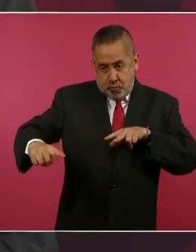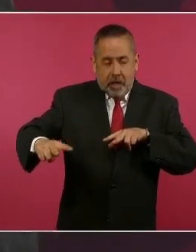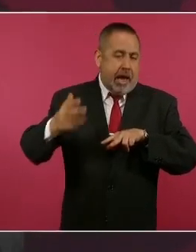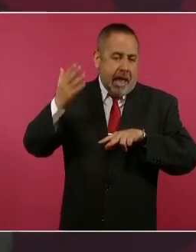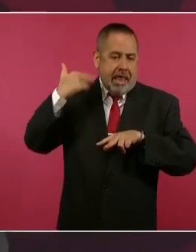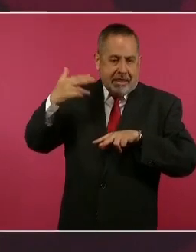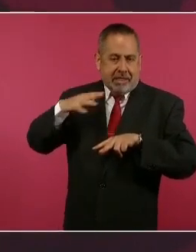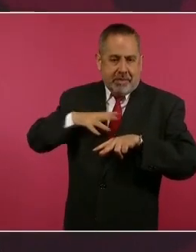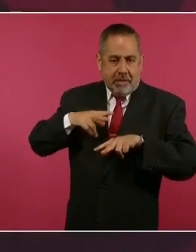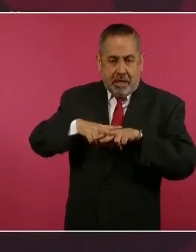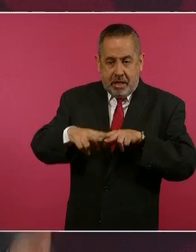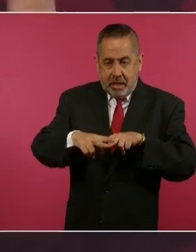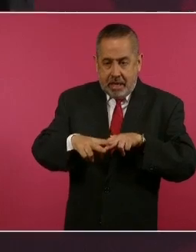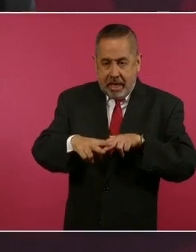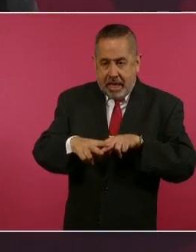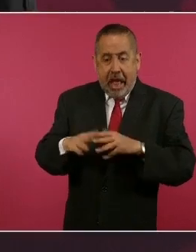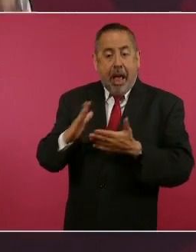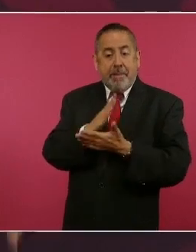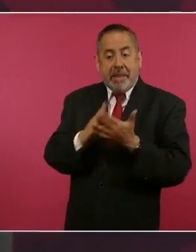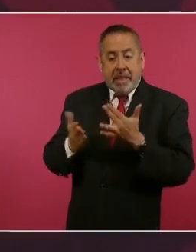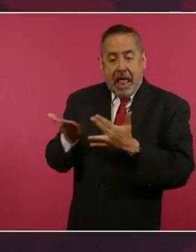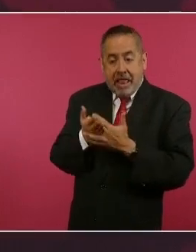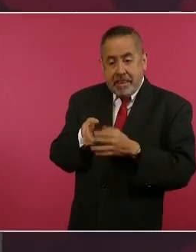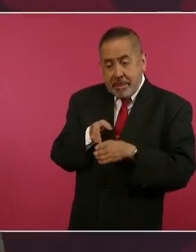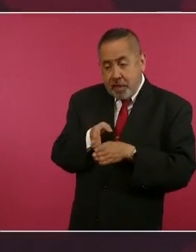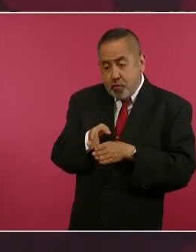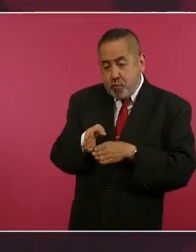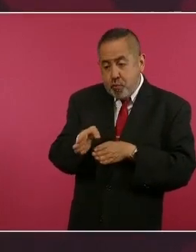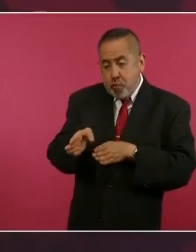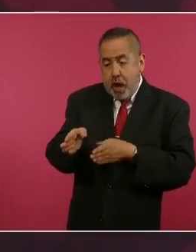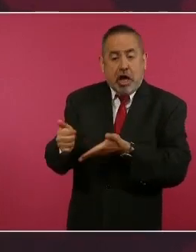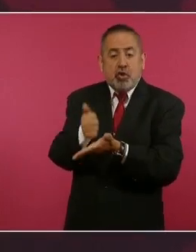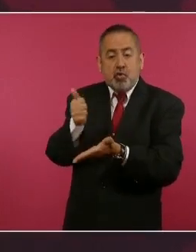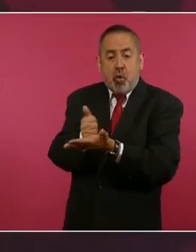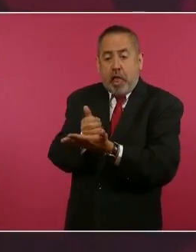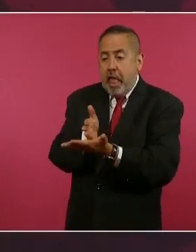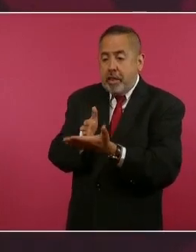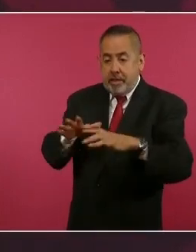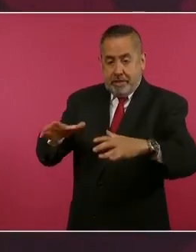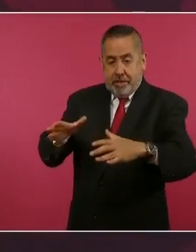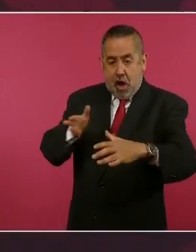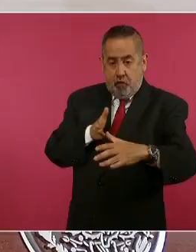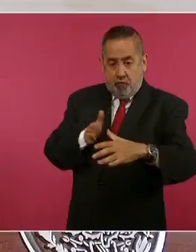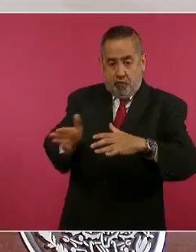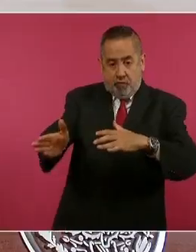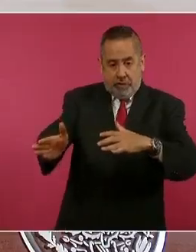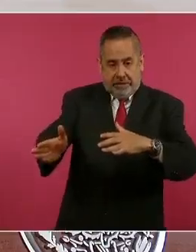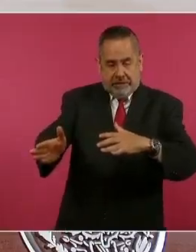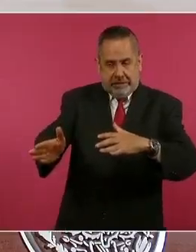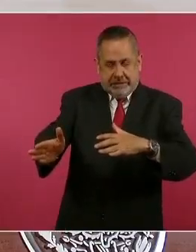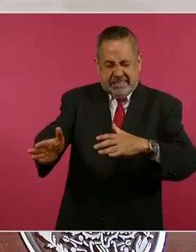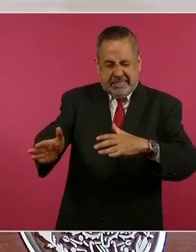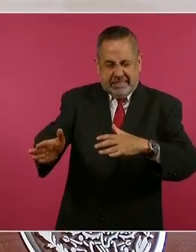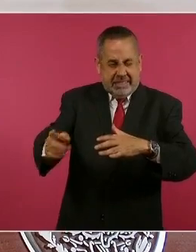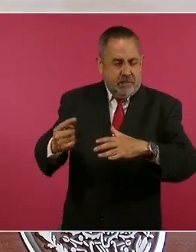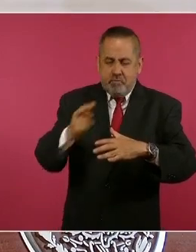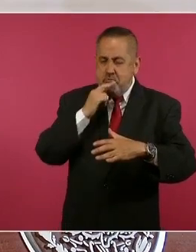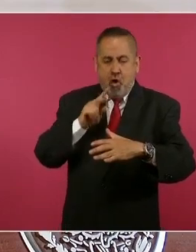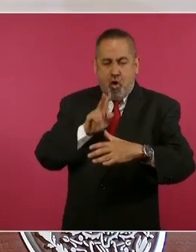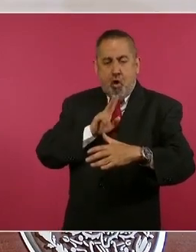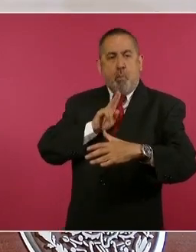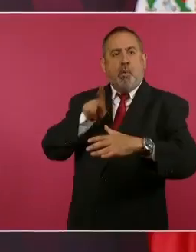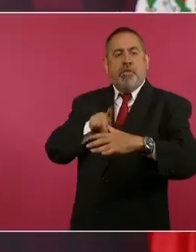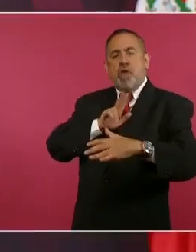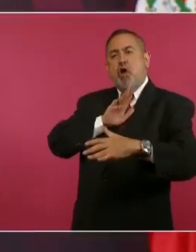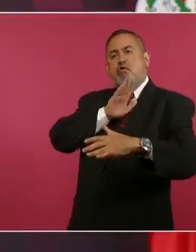existente pasa en medio de la ciudad, entonces se va a hacer un viaducto y al